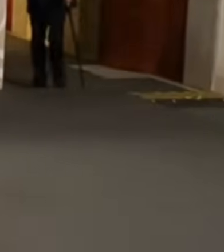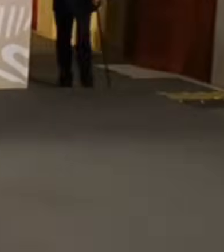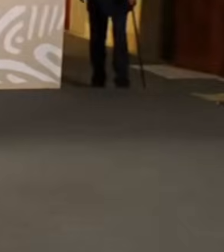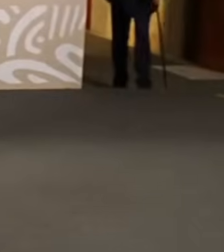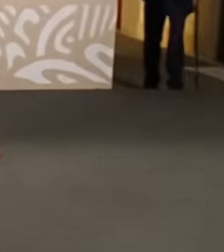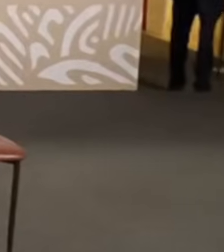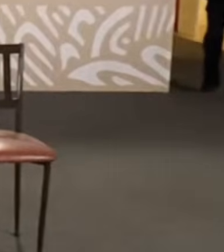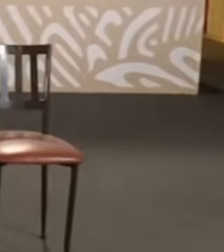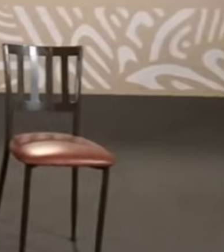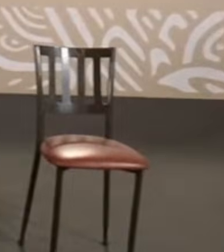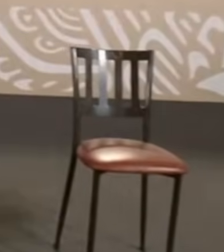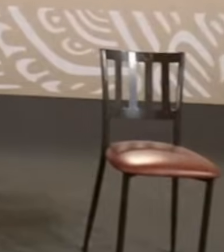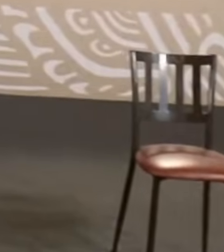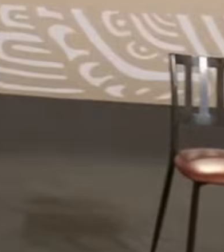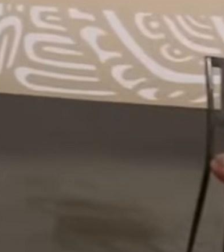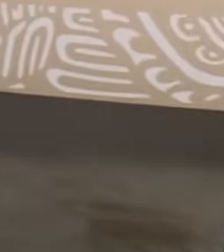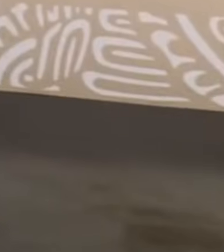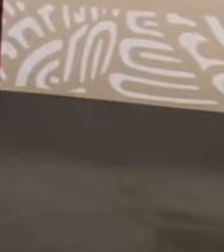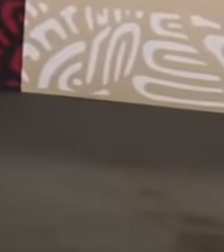Buenos días, ánimo.